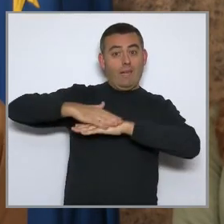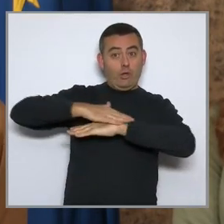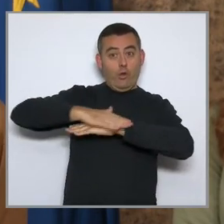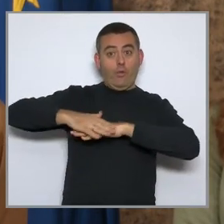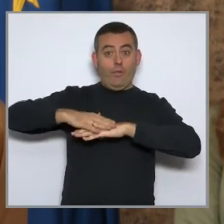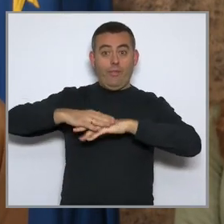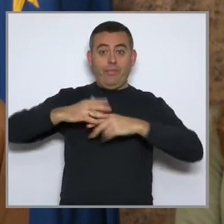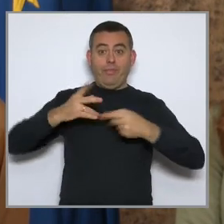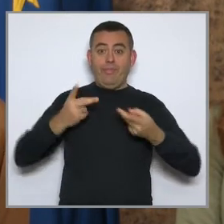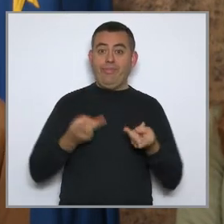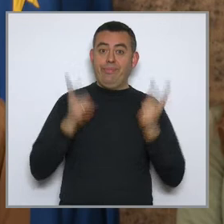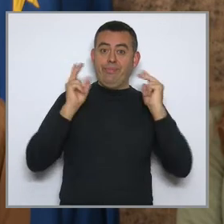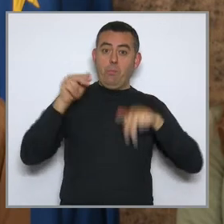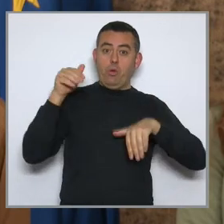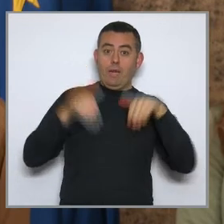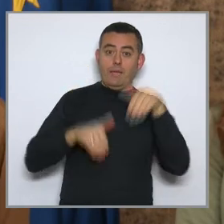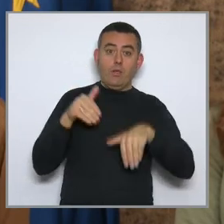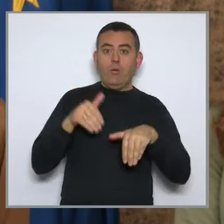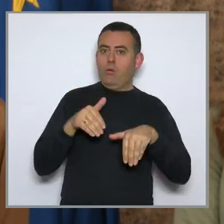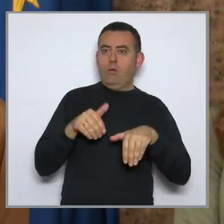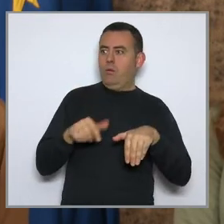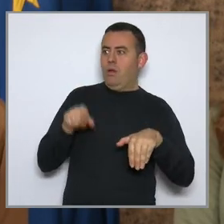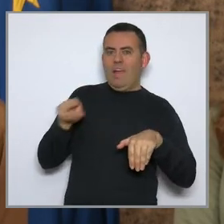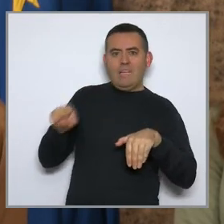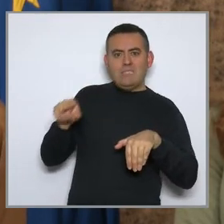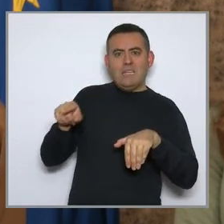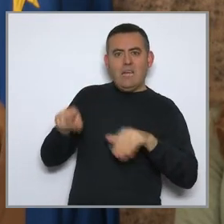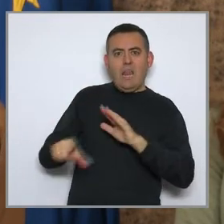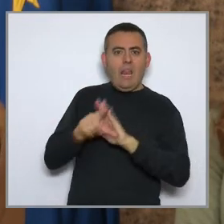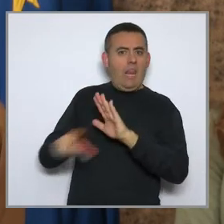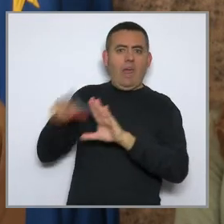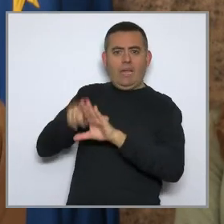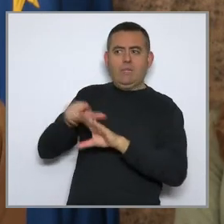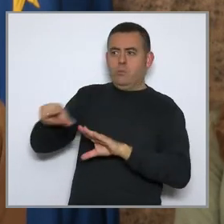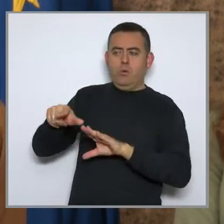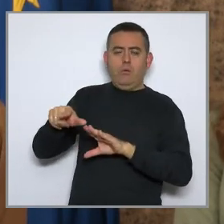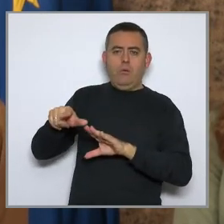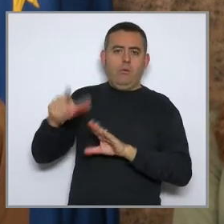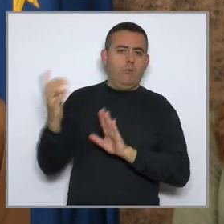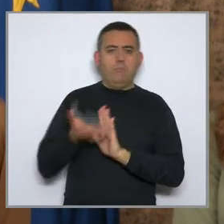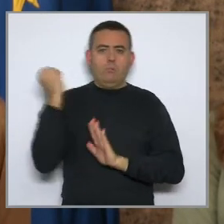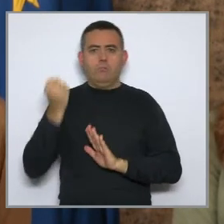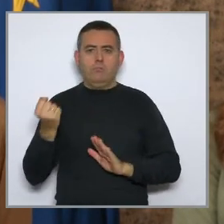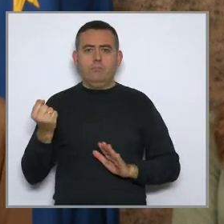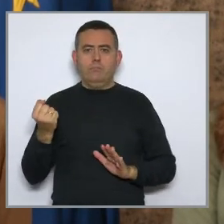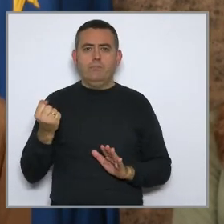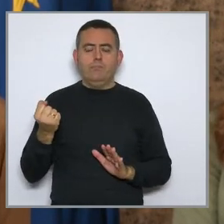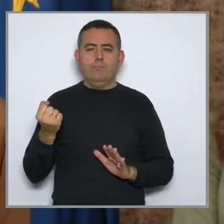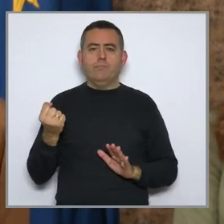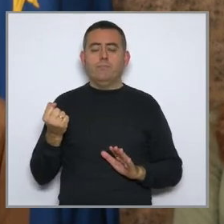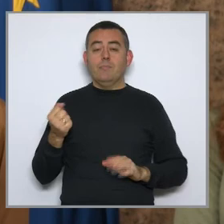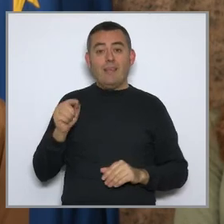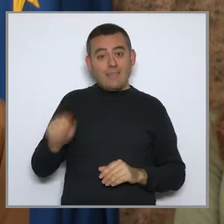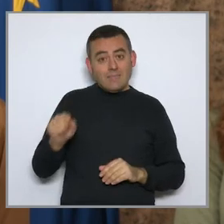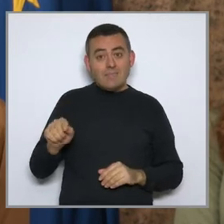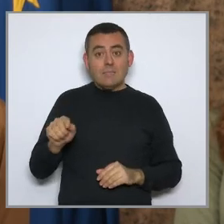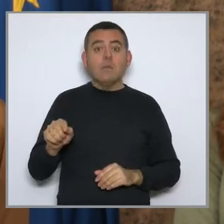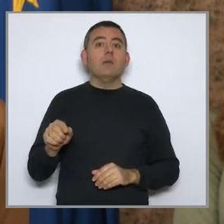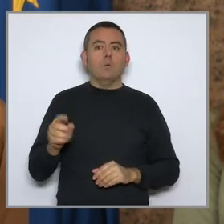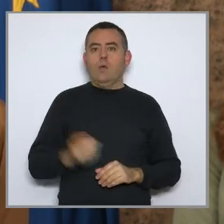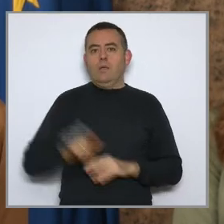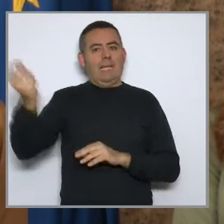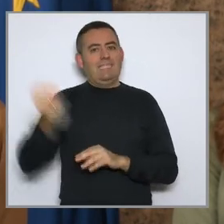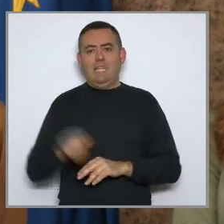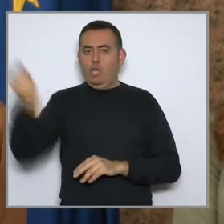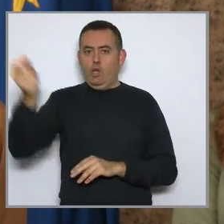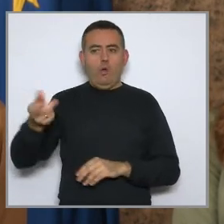democrático a los ciudadanos españoles y que provocó el exilio, el dolor y la muerte. Y en este momento